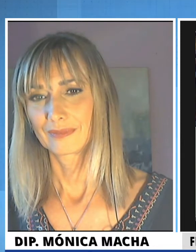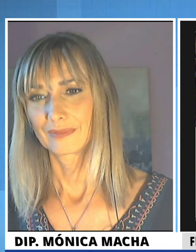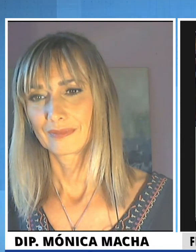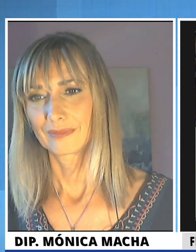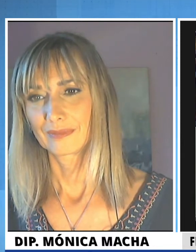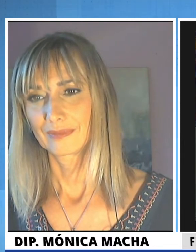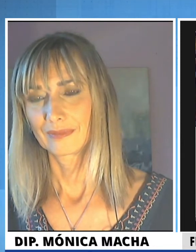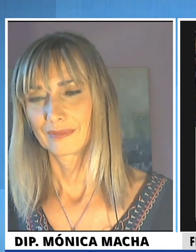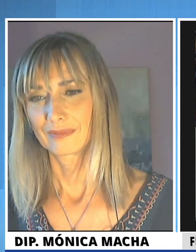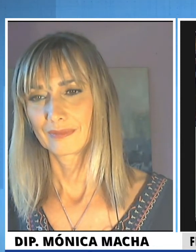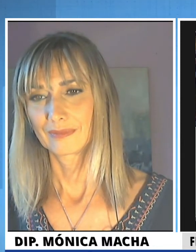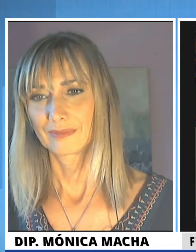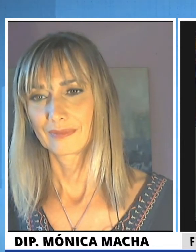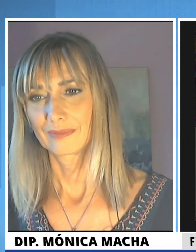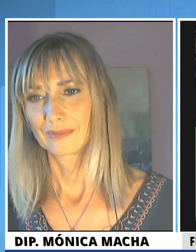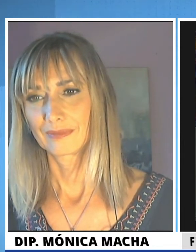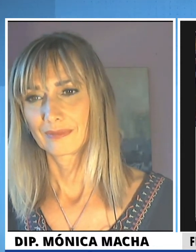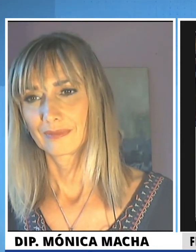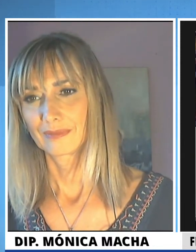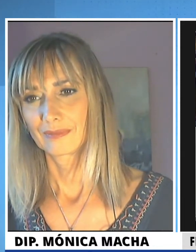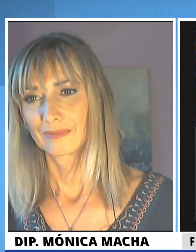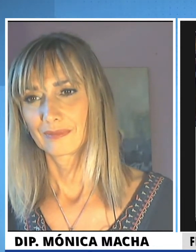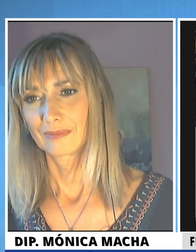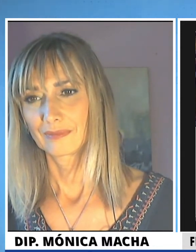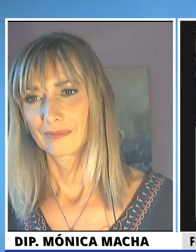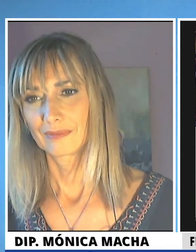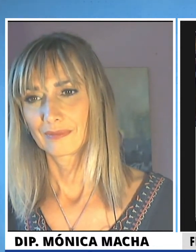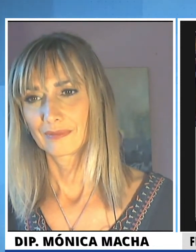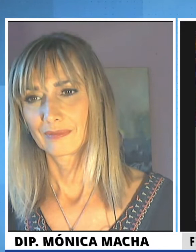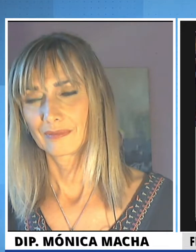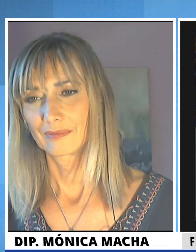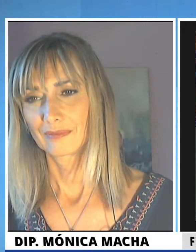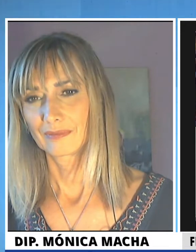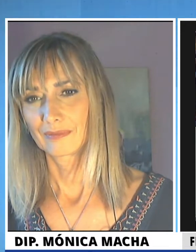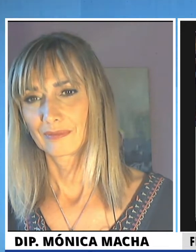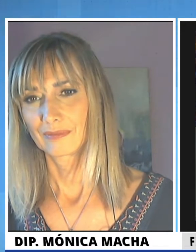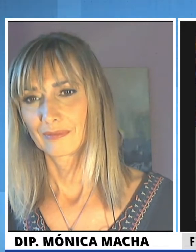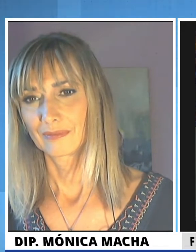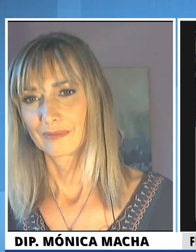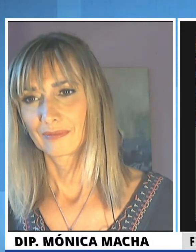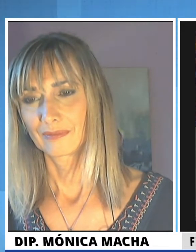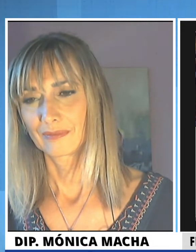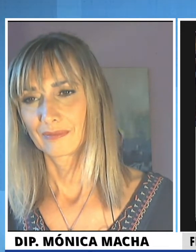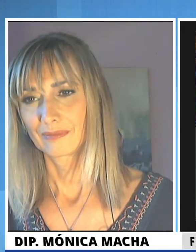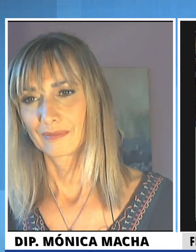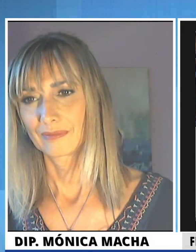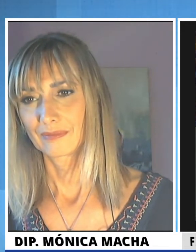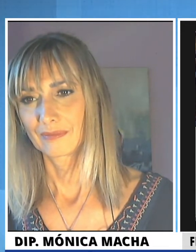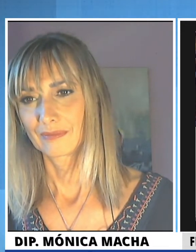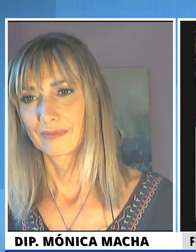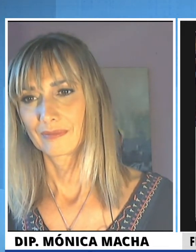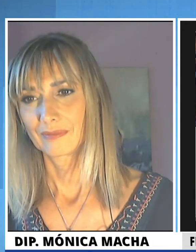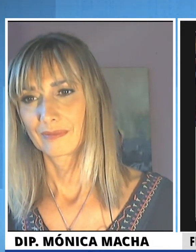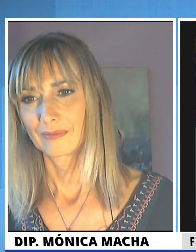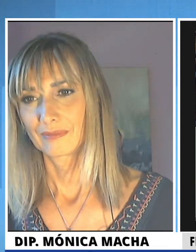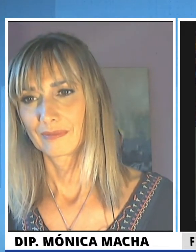trabajo conjunto de las comisiones es este punto, ¿no? Es decir, bueno, que los proyectos que salen de la Comisión de Legislación Penal ya tengan